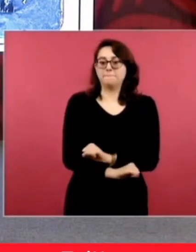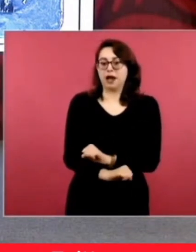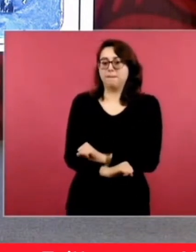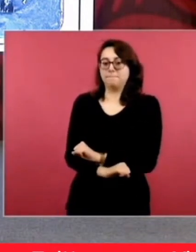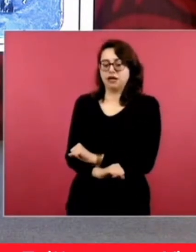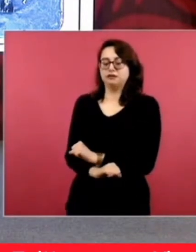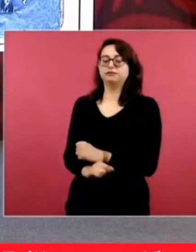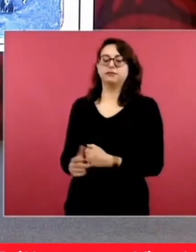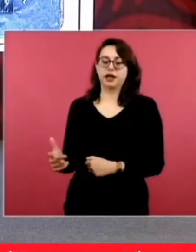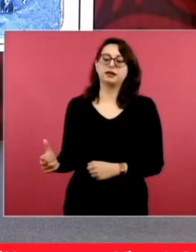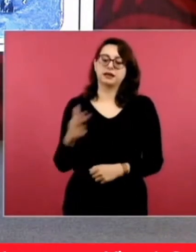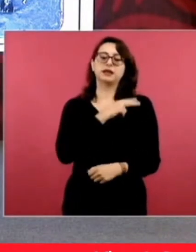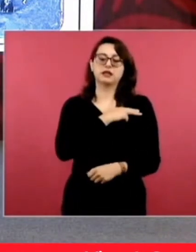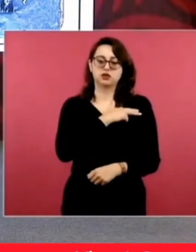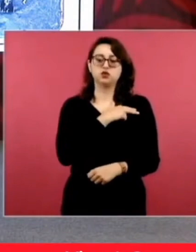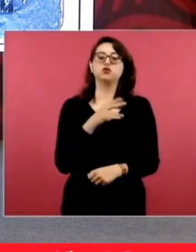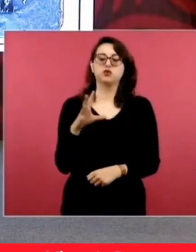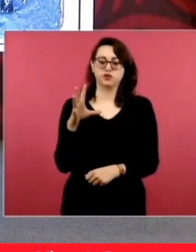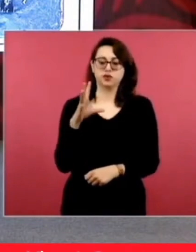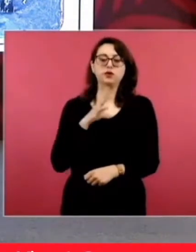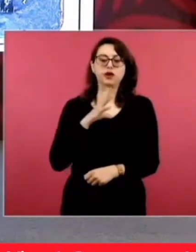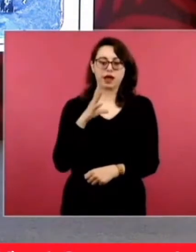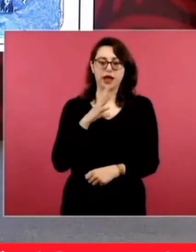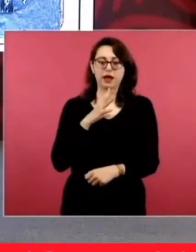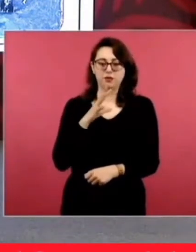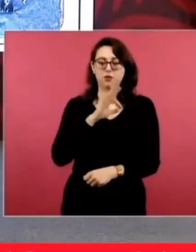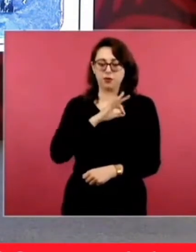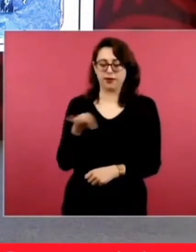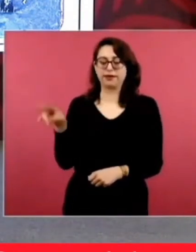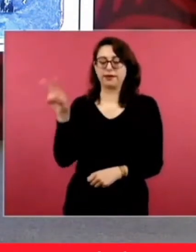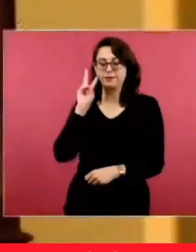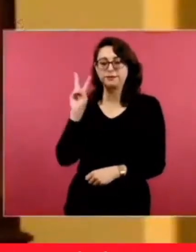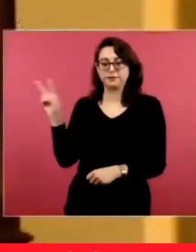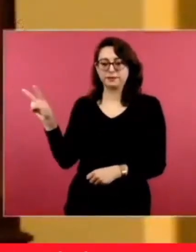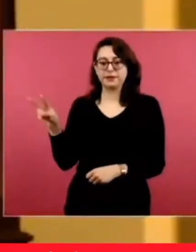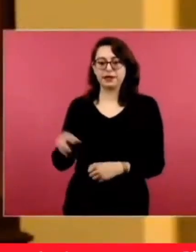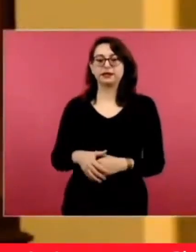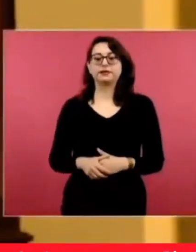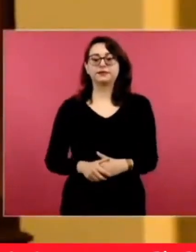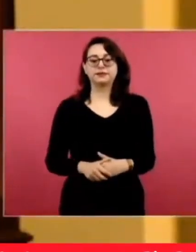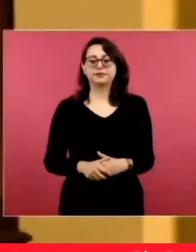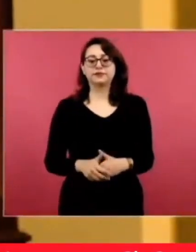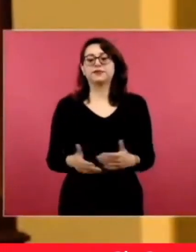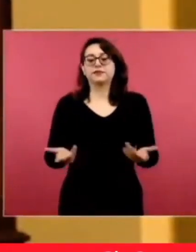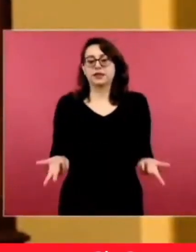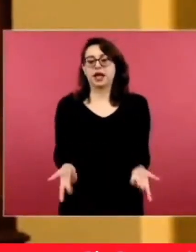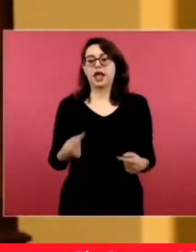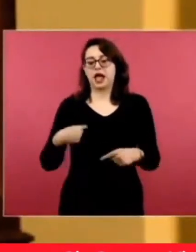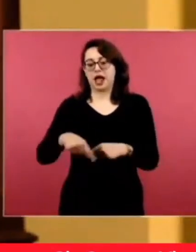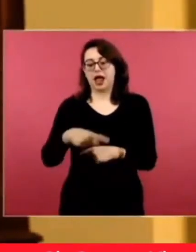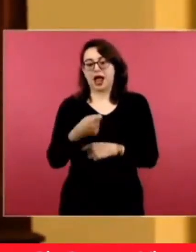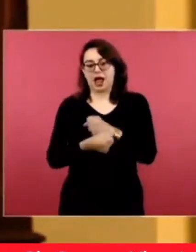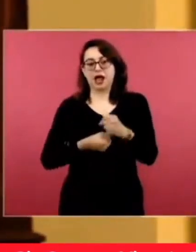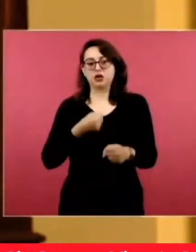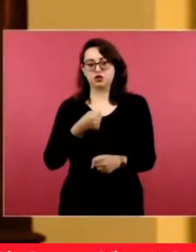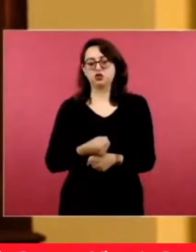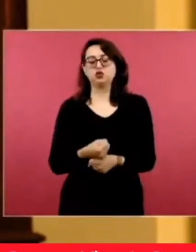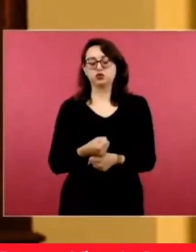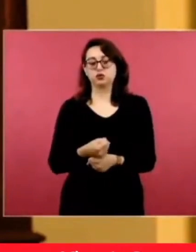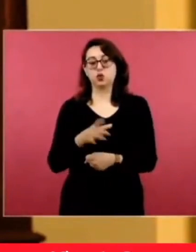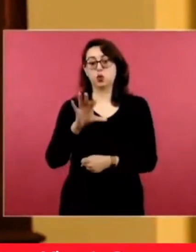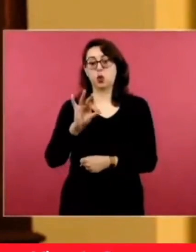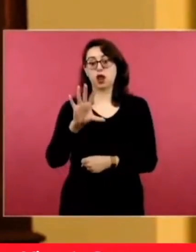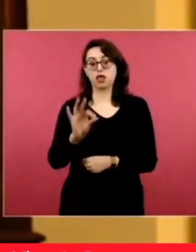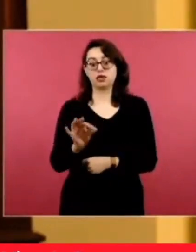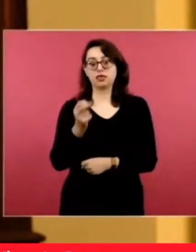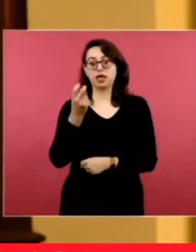organizada aquí tenemos el como se ha ido comportando esta parte de los heridos Y tenemos en este año la mayor cantidad con